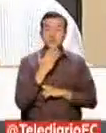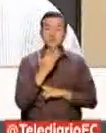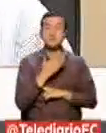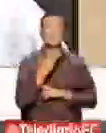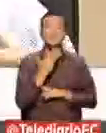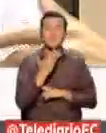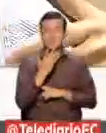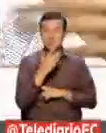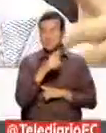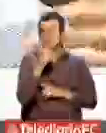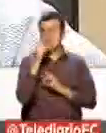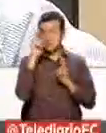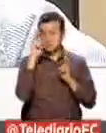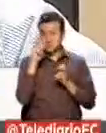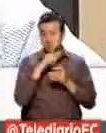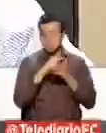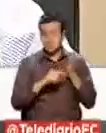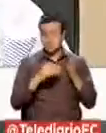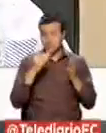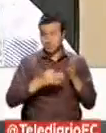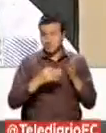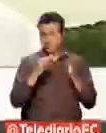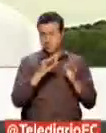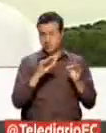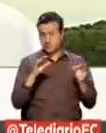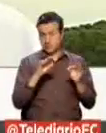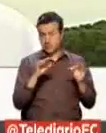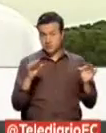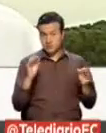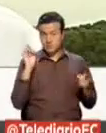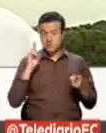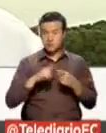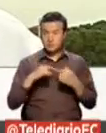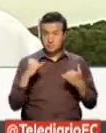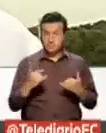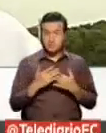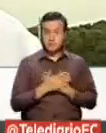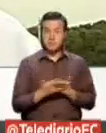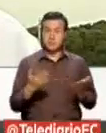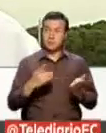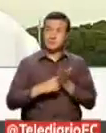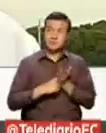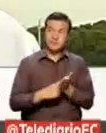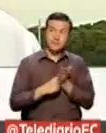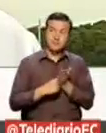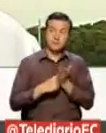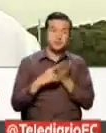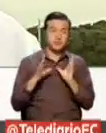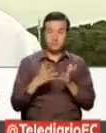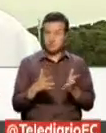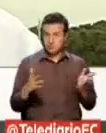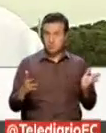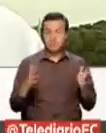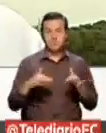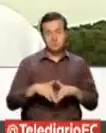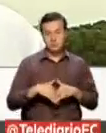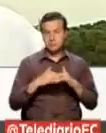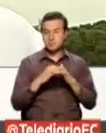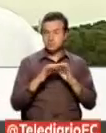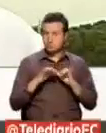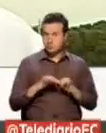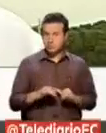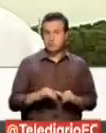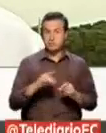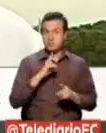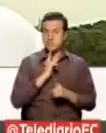por lado los otros temas que sí son muy sensibles, ¿no? Por el momento no vamos a una negociación, vamos a reactivar el TIC, en donde se